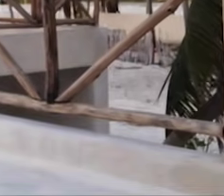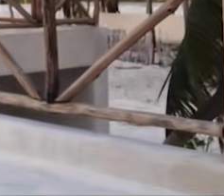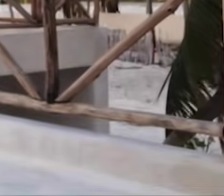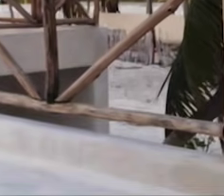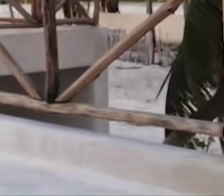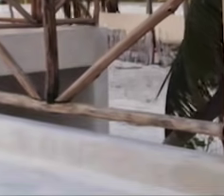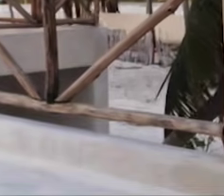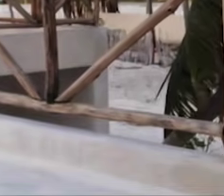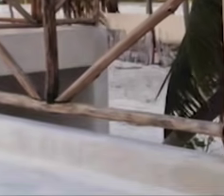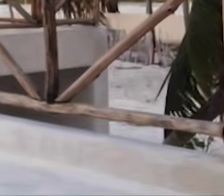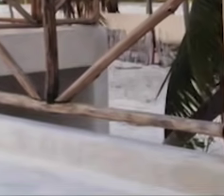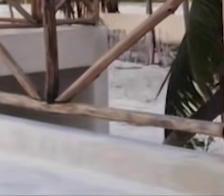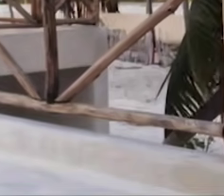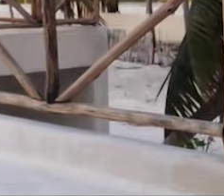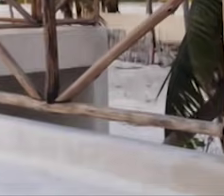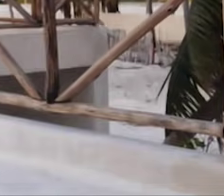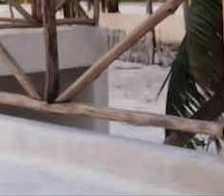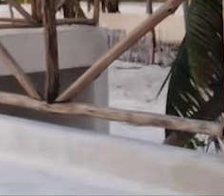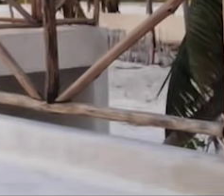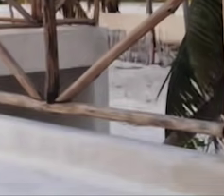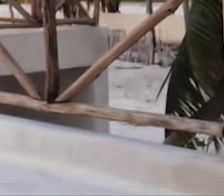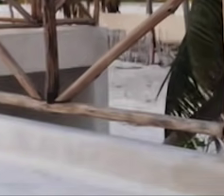¡Hacia el otro lado!